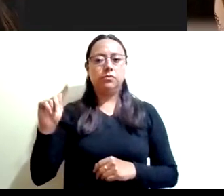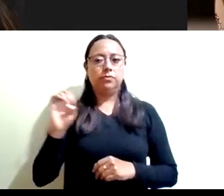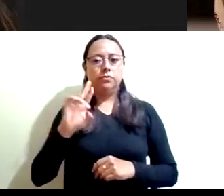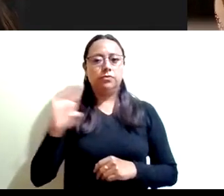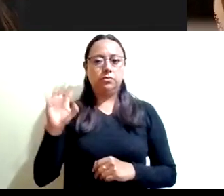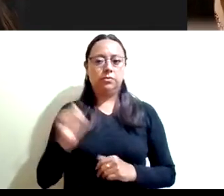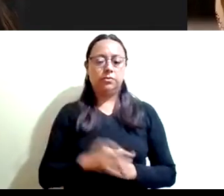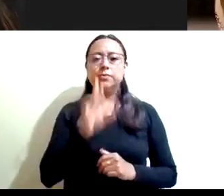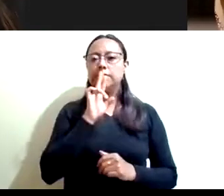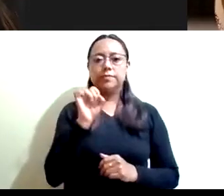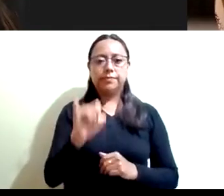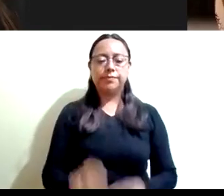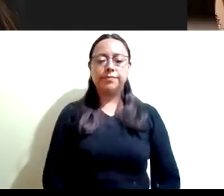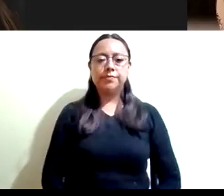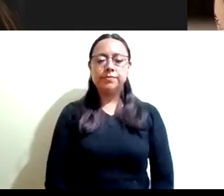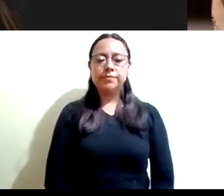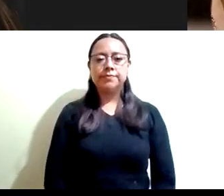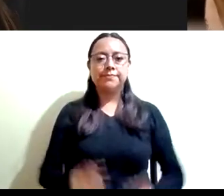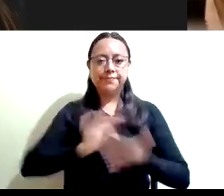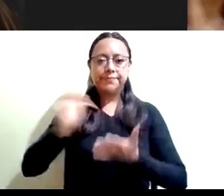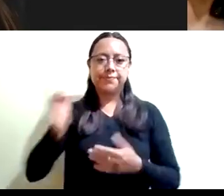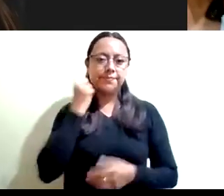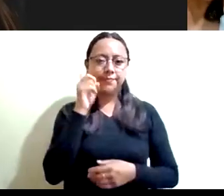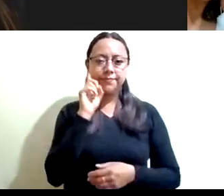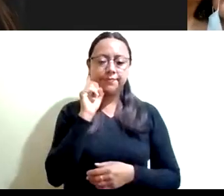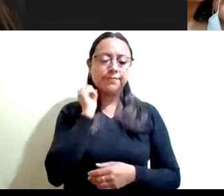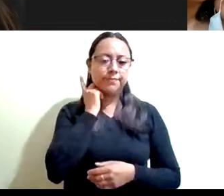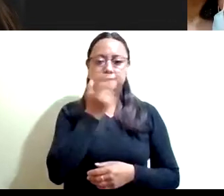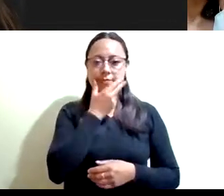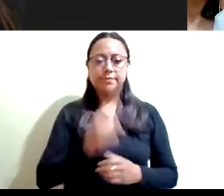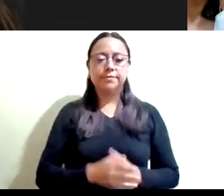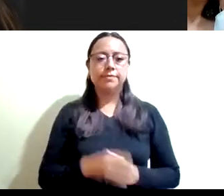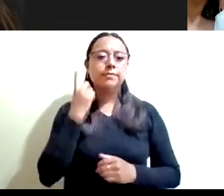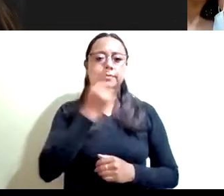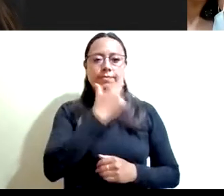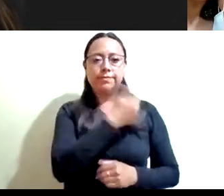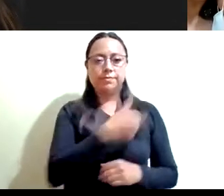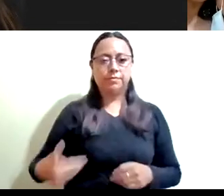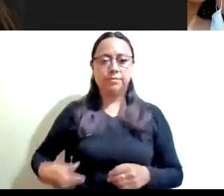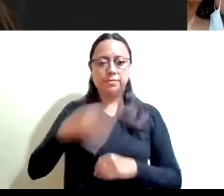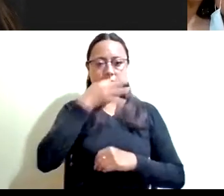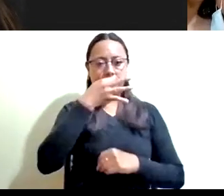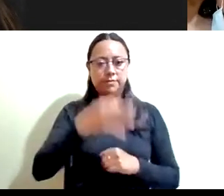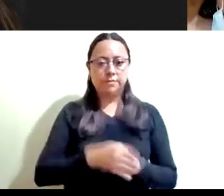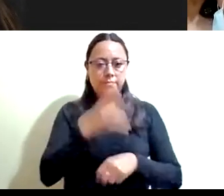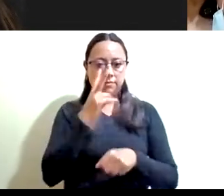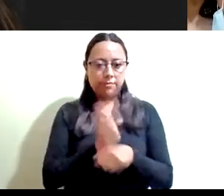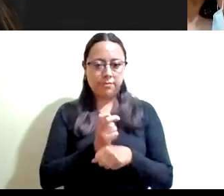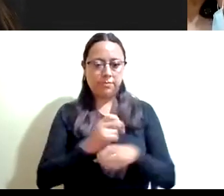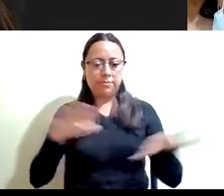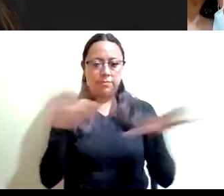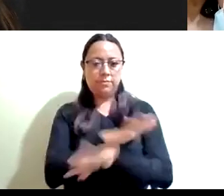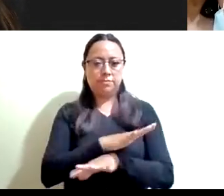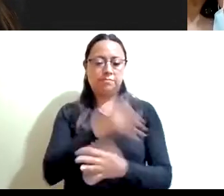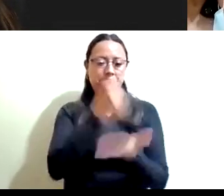A favor. Gracias, diputado. Diputado presidente, le informo que la segunda modificación no ha sido